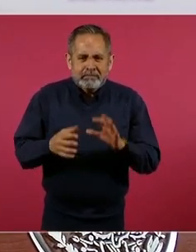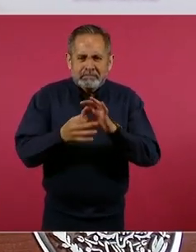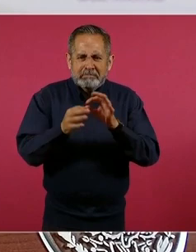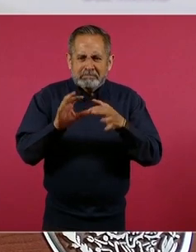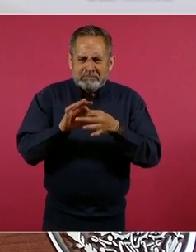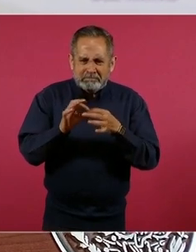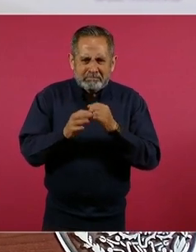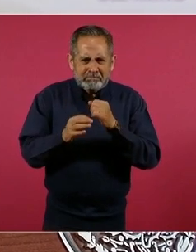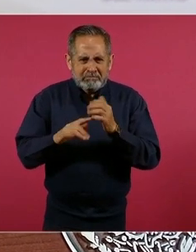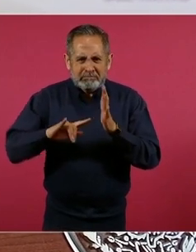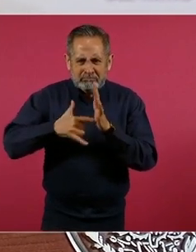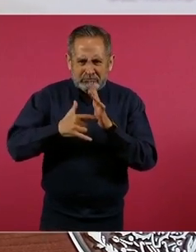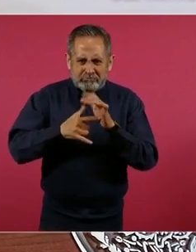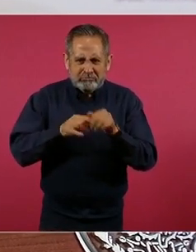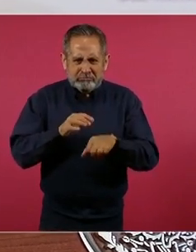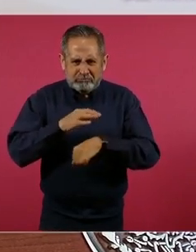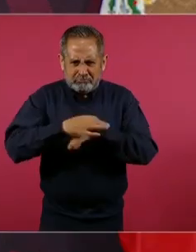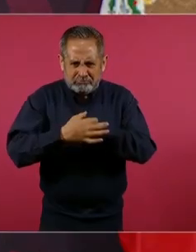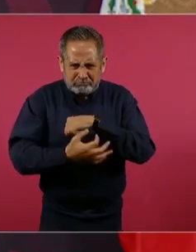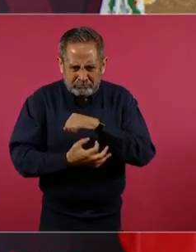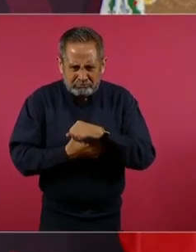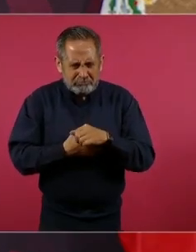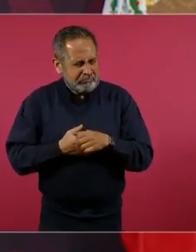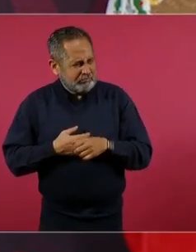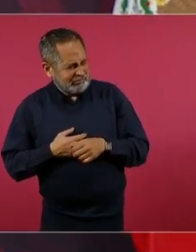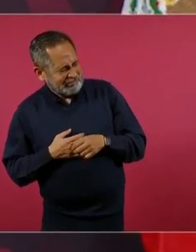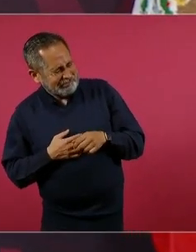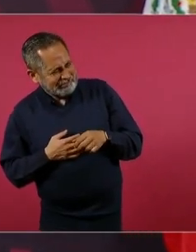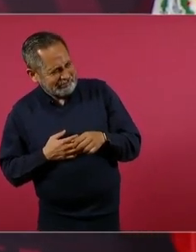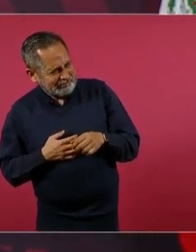y relojes,